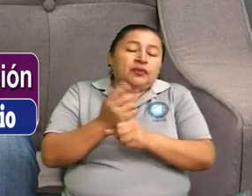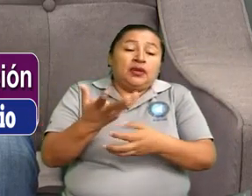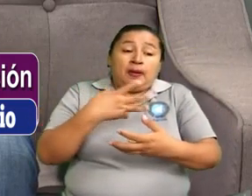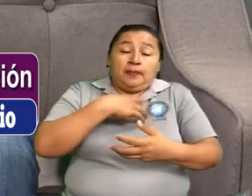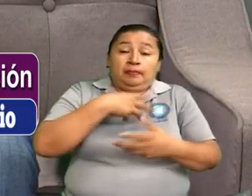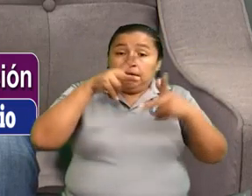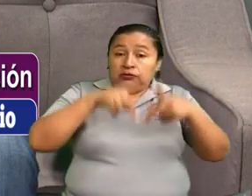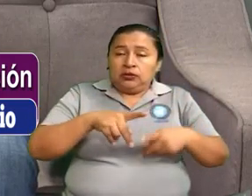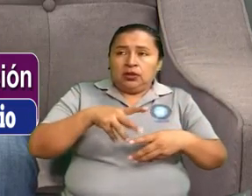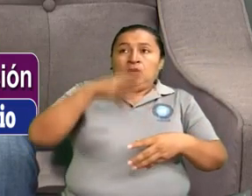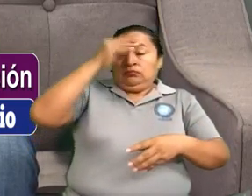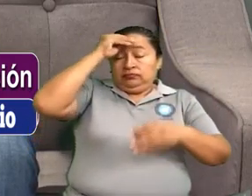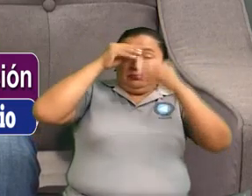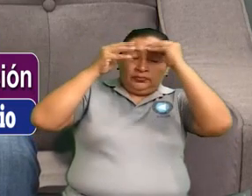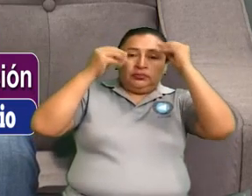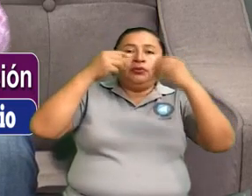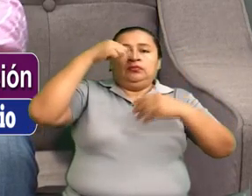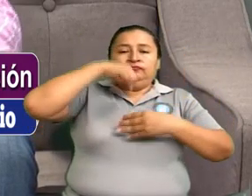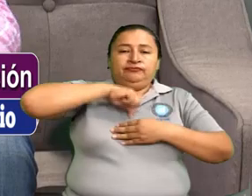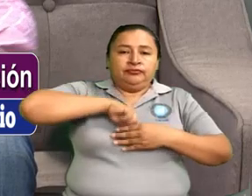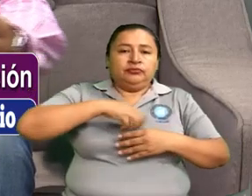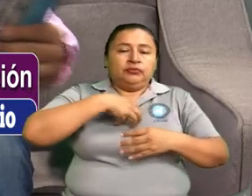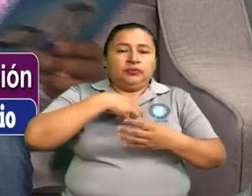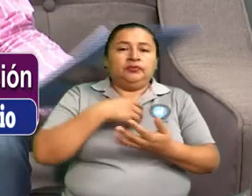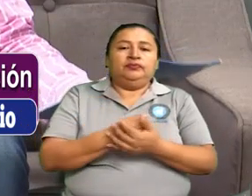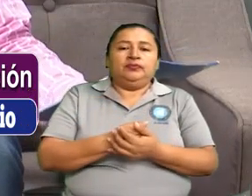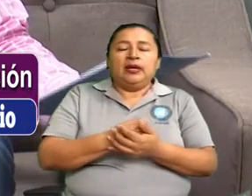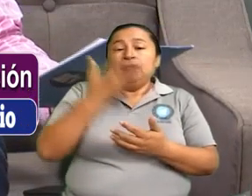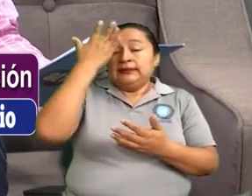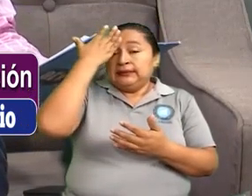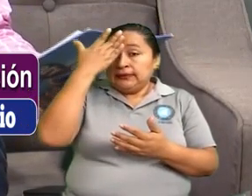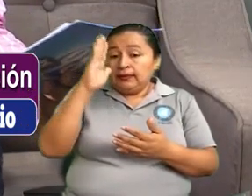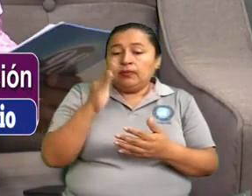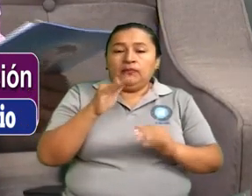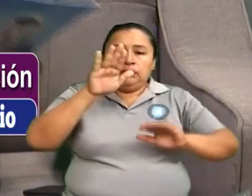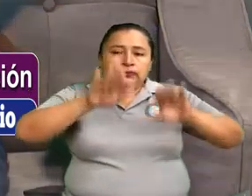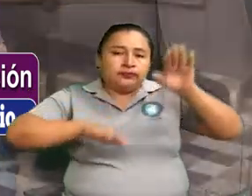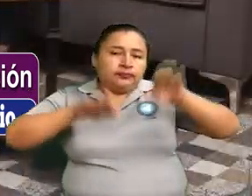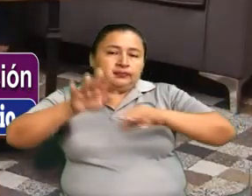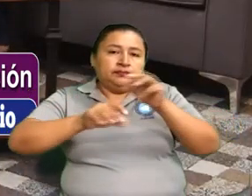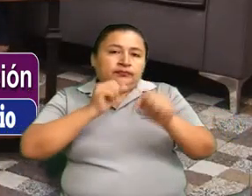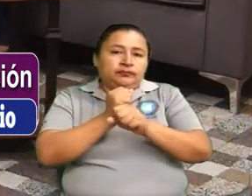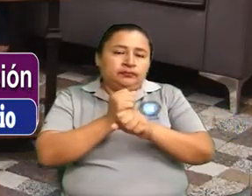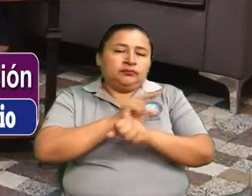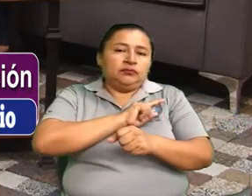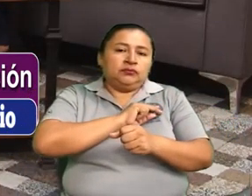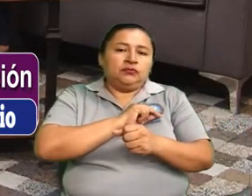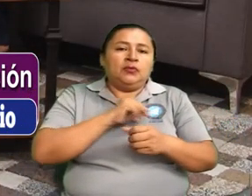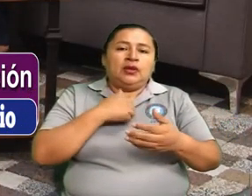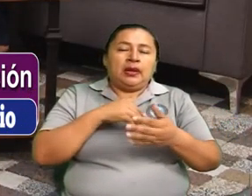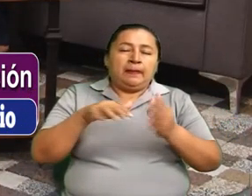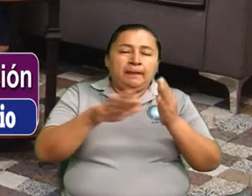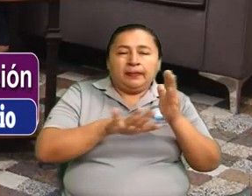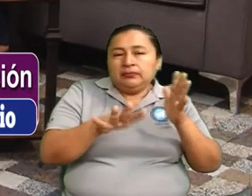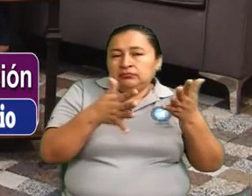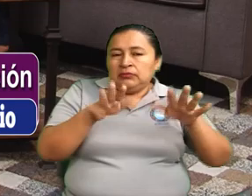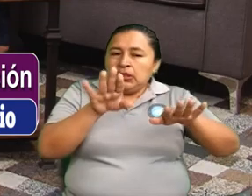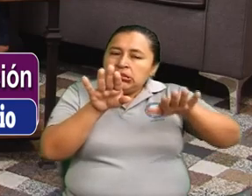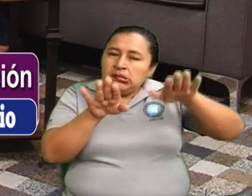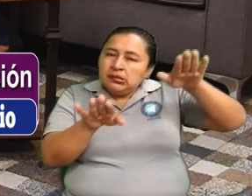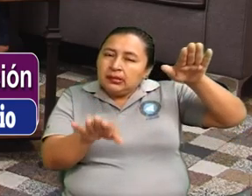que tienen las y los emprendedores. Entendemos que por la variedad de las edades también hay una especie de brecha más o menos